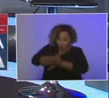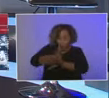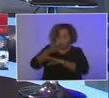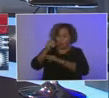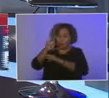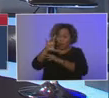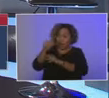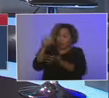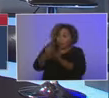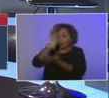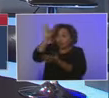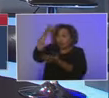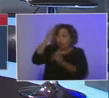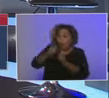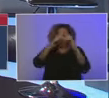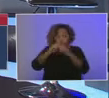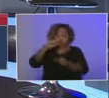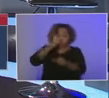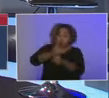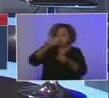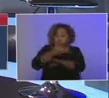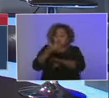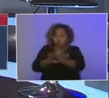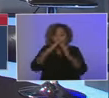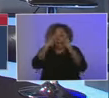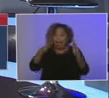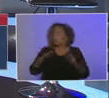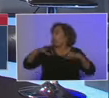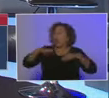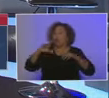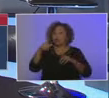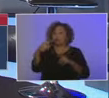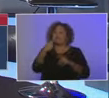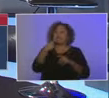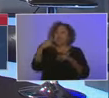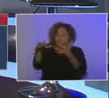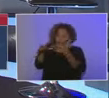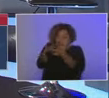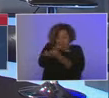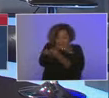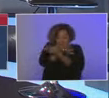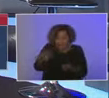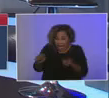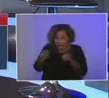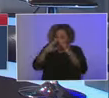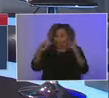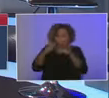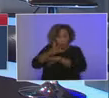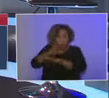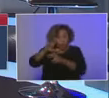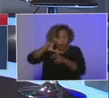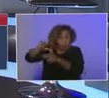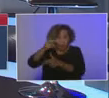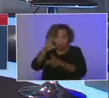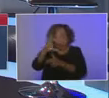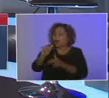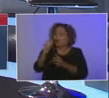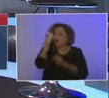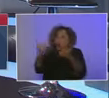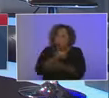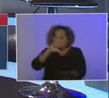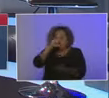con fondos federales para beneficio de Puerto Rico, de las casas que se destruyeron post María. O sea, ni una